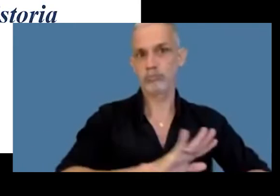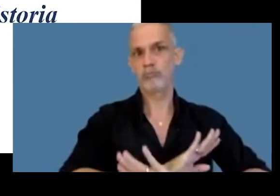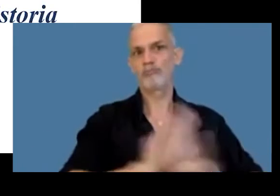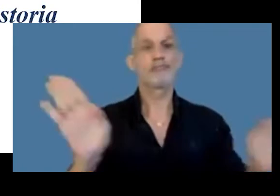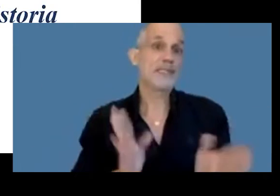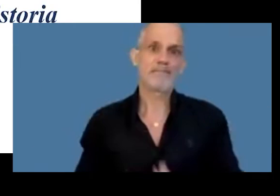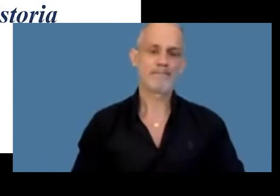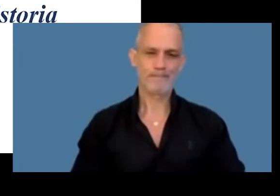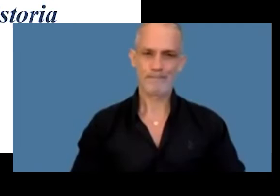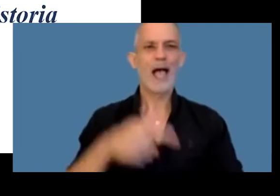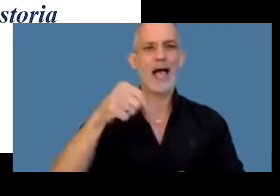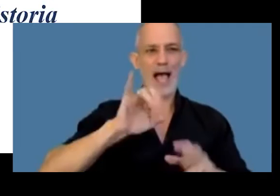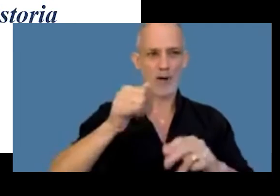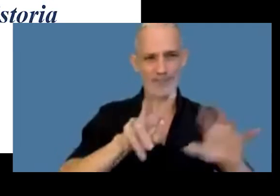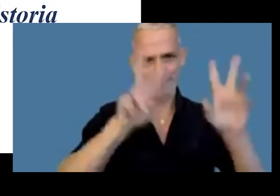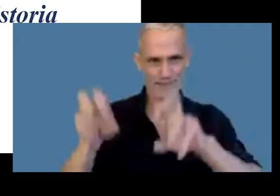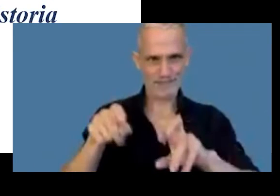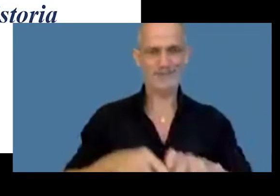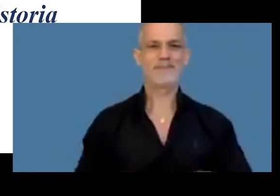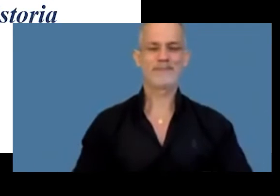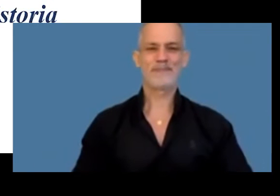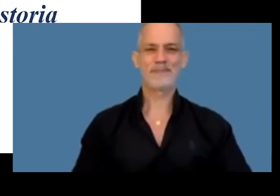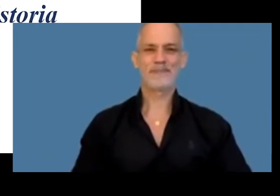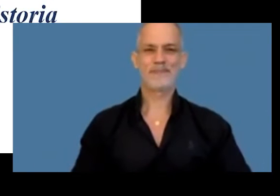Bueno, ahora sí, Cris, si querés. Bárbaro.